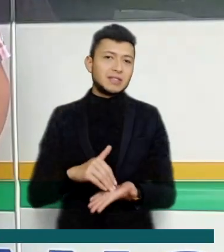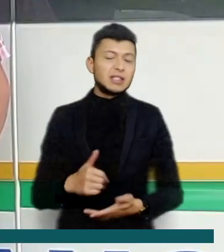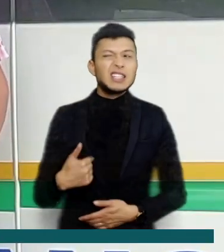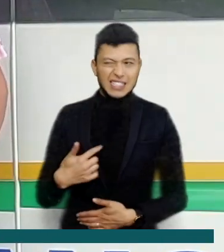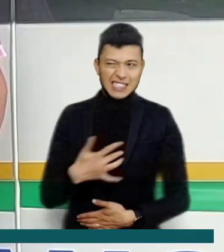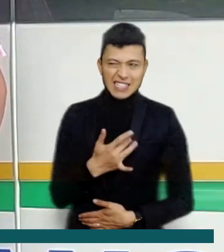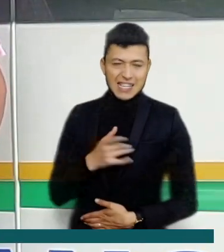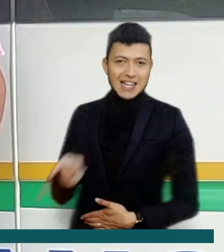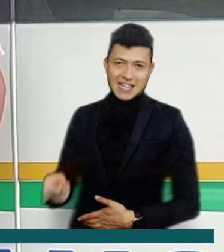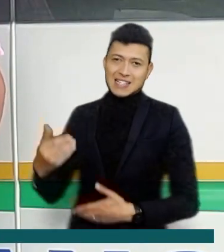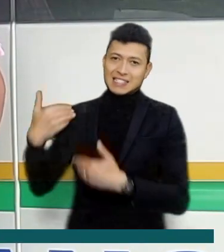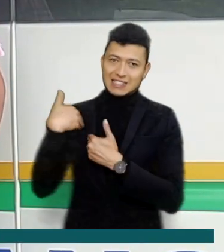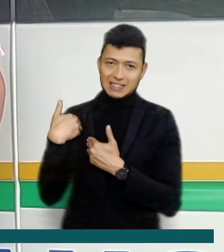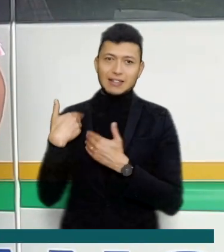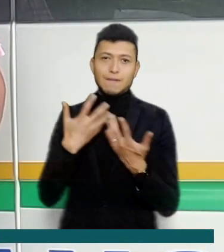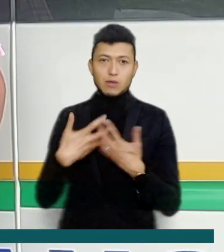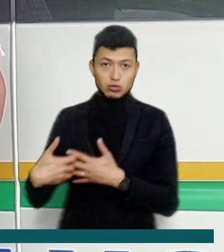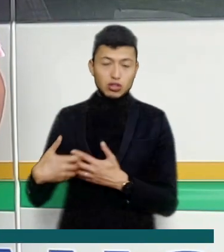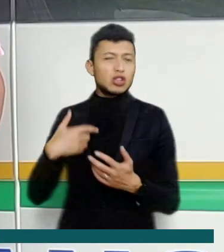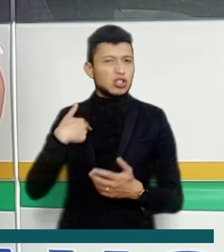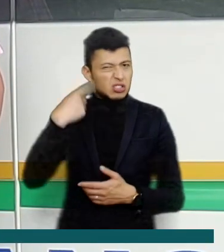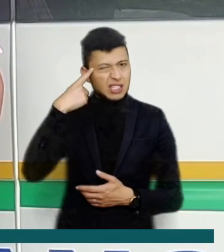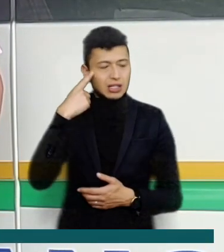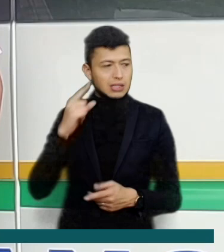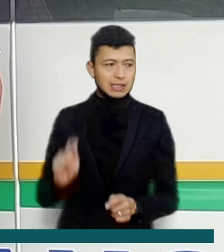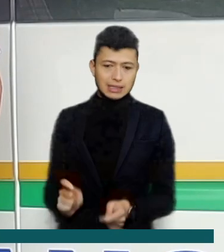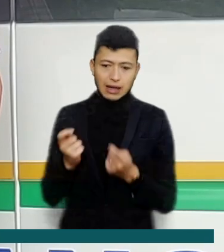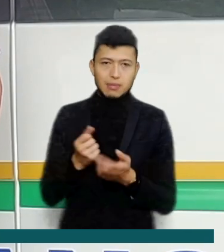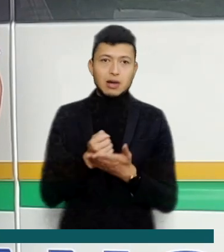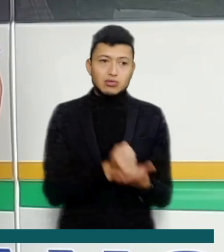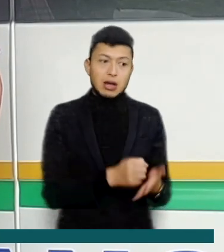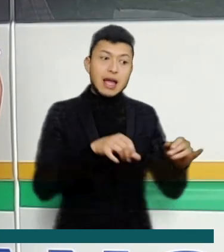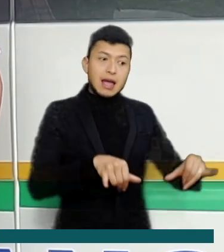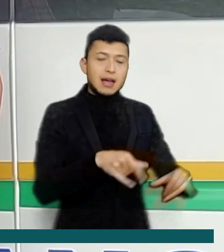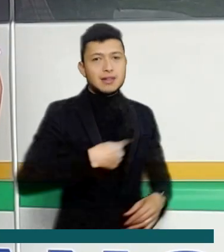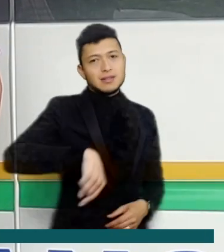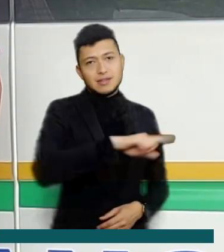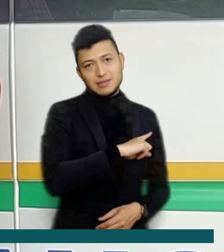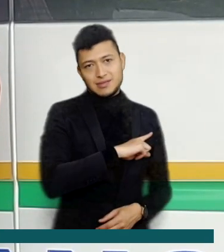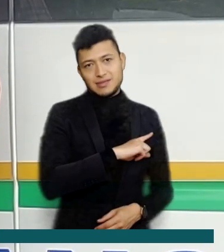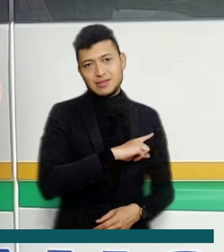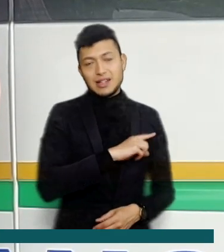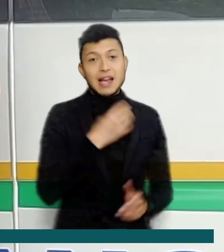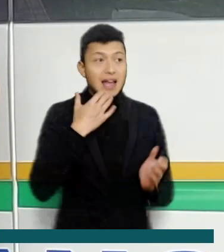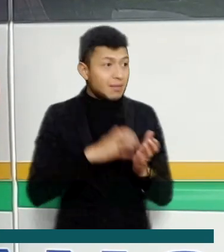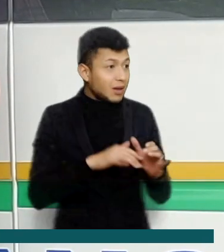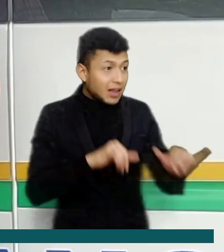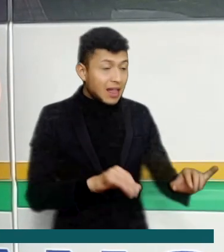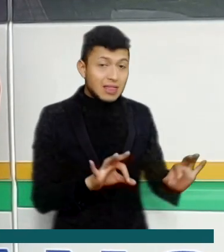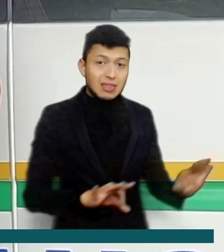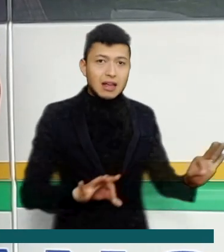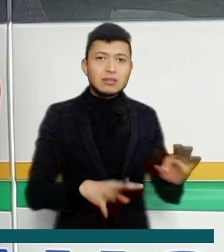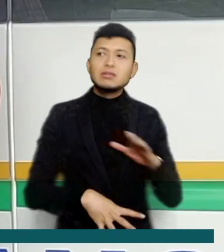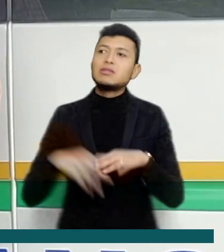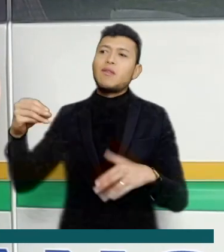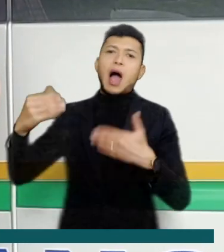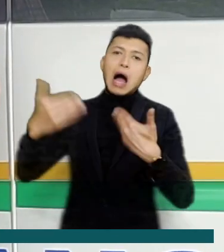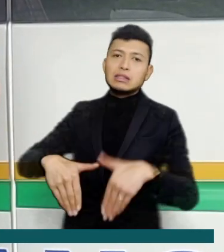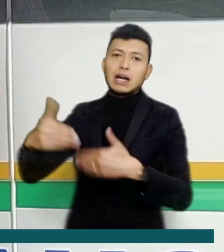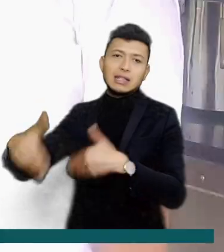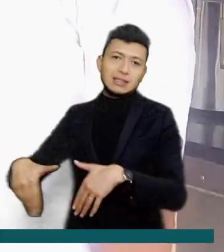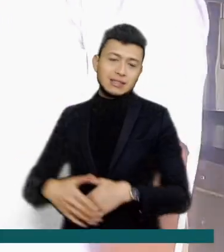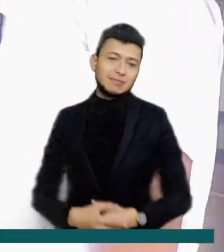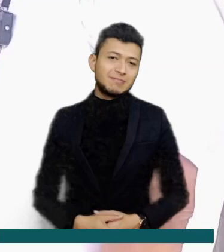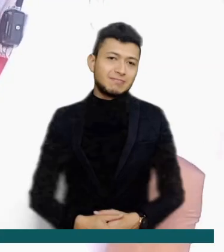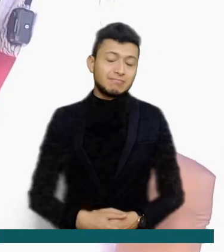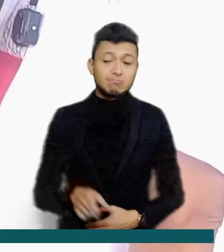que él cumplió una función también acá. Yo creo que el rescate fue mutuo porque él se quedó con nosotros. Si no fuera así o así, él se había ido y había cogido